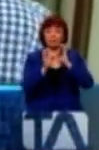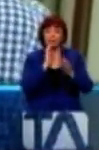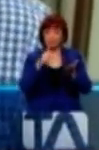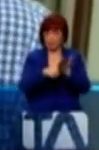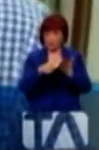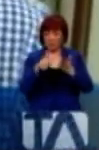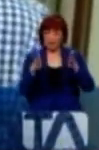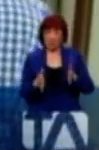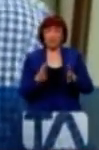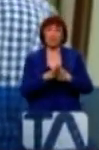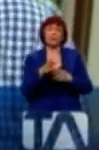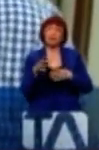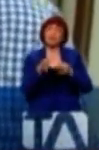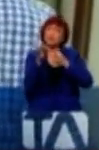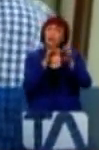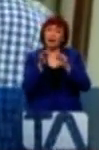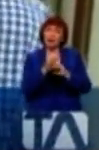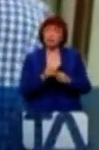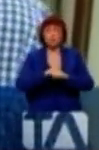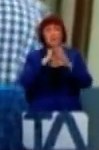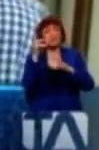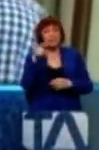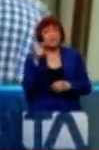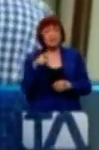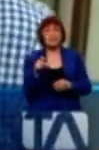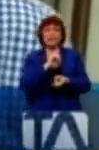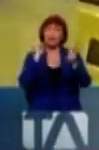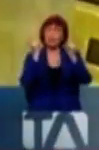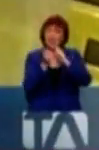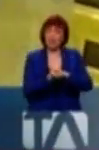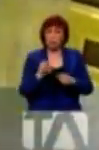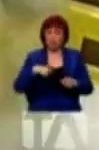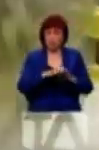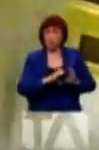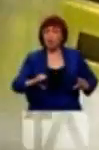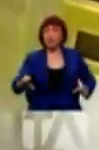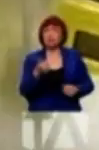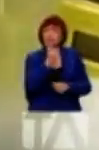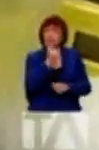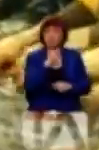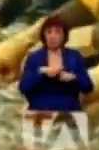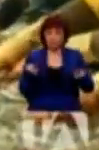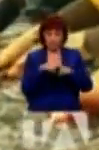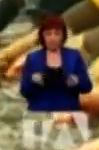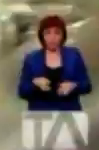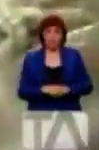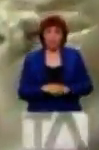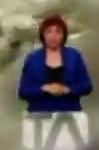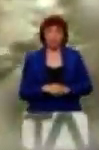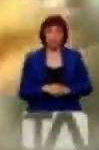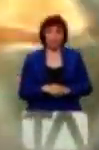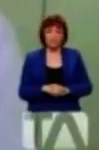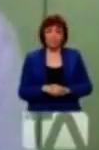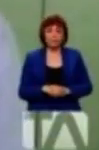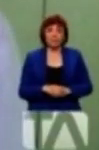una política ambiental, una normativa ambiental que regule los dragados en el país. Los camaroneros del Oro al gobierno le dejan un